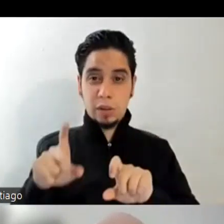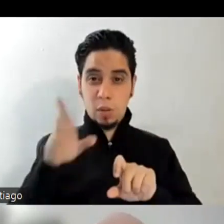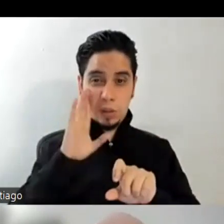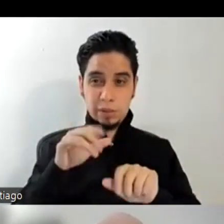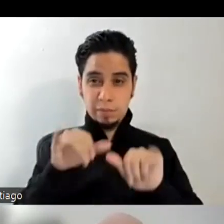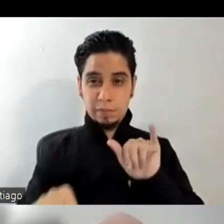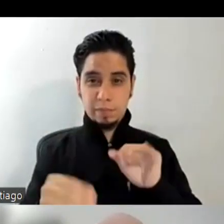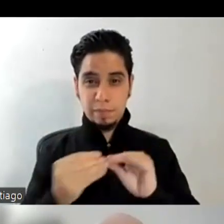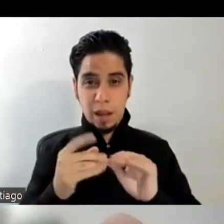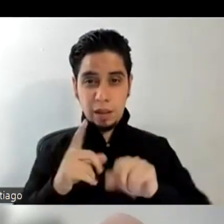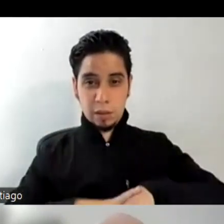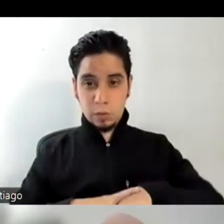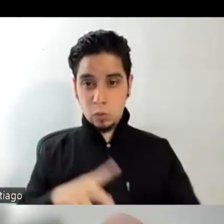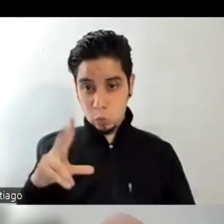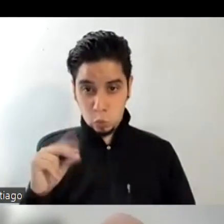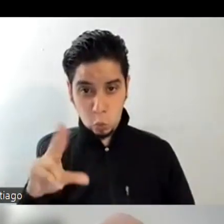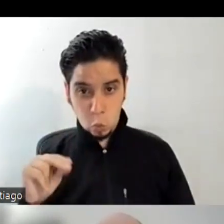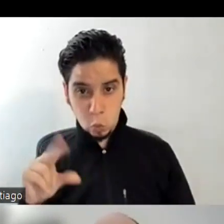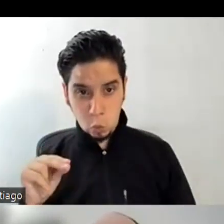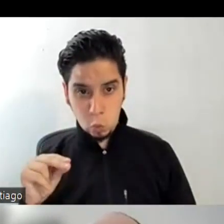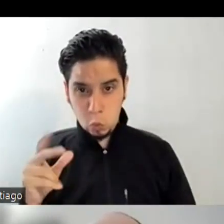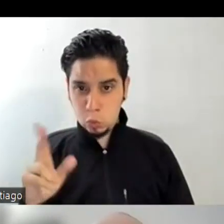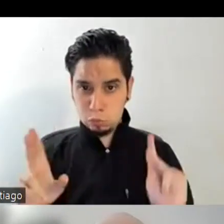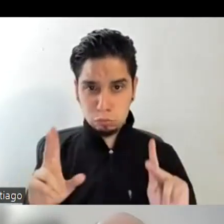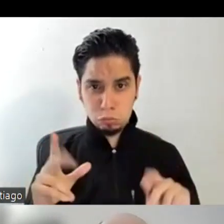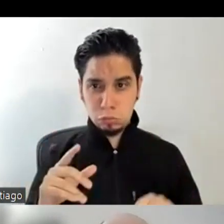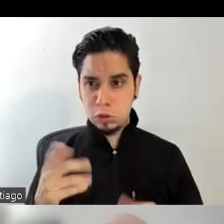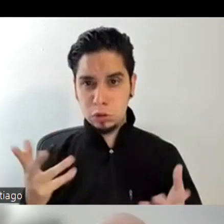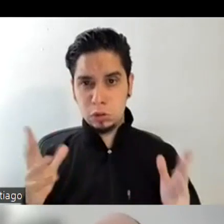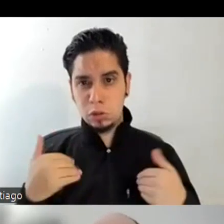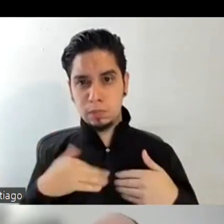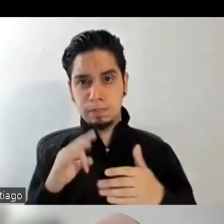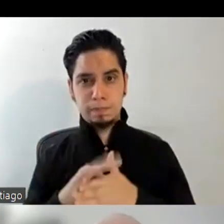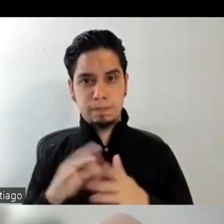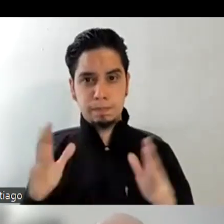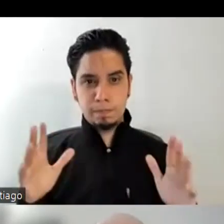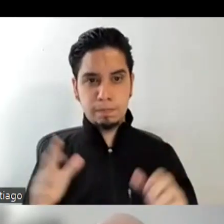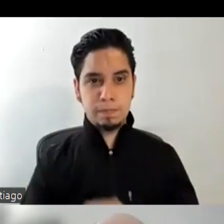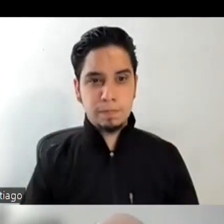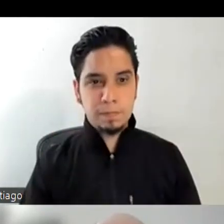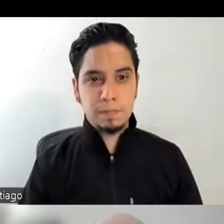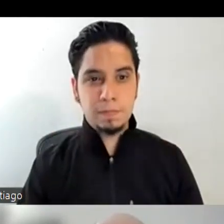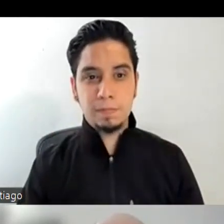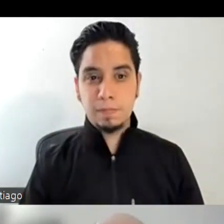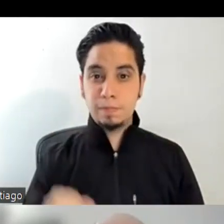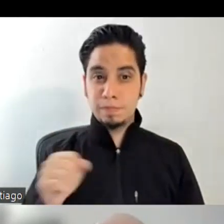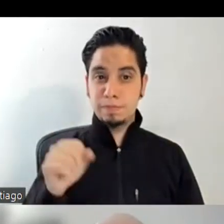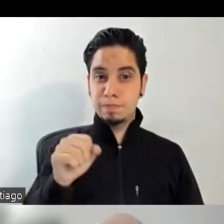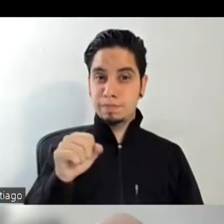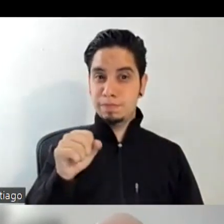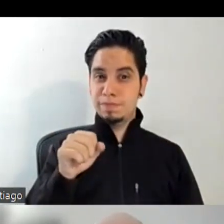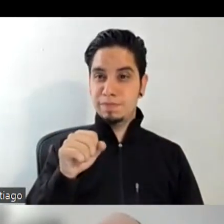No. Sí. Todavía no han... Ah, ya yo voté. Sí, pues, ajá, ok.